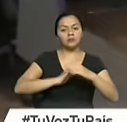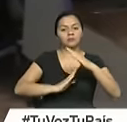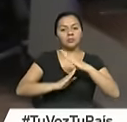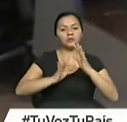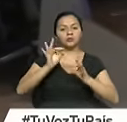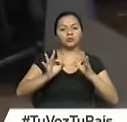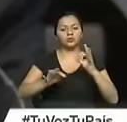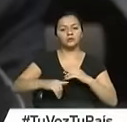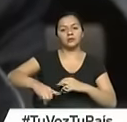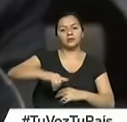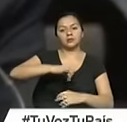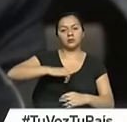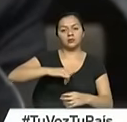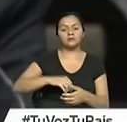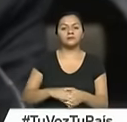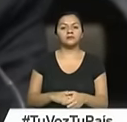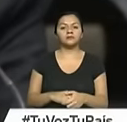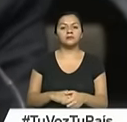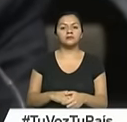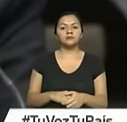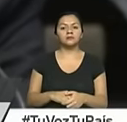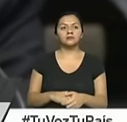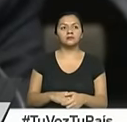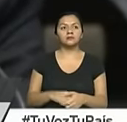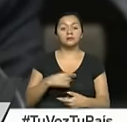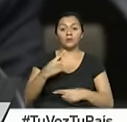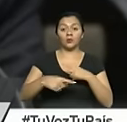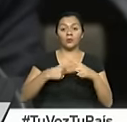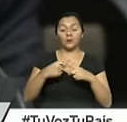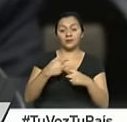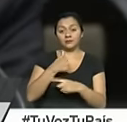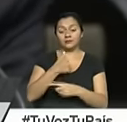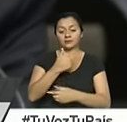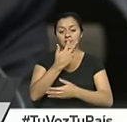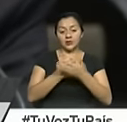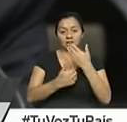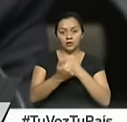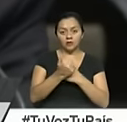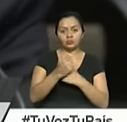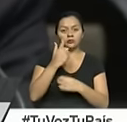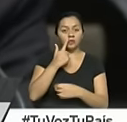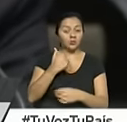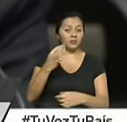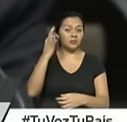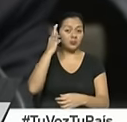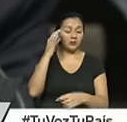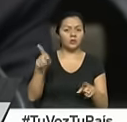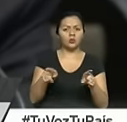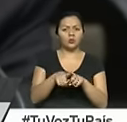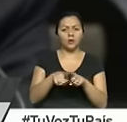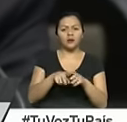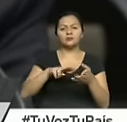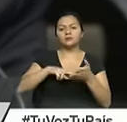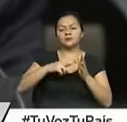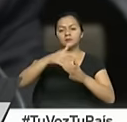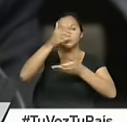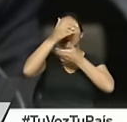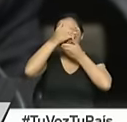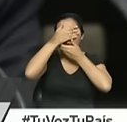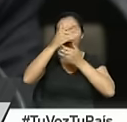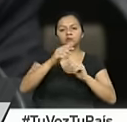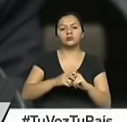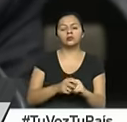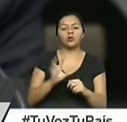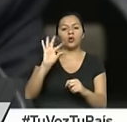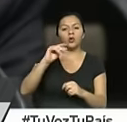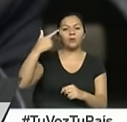y democracia. Cuando nuestros hijos, nuestras hijas, son secuestrados y sometidos